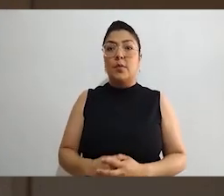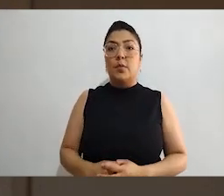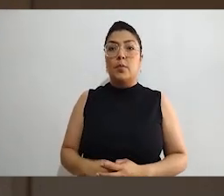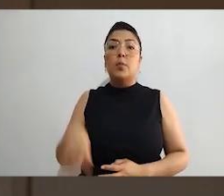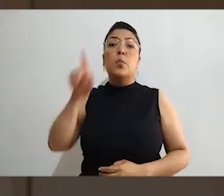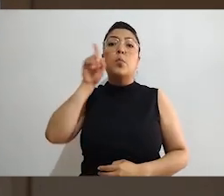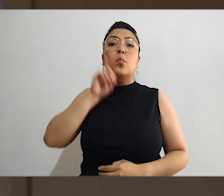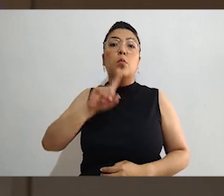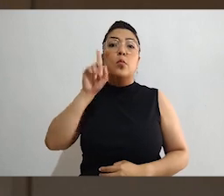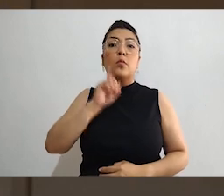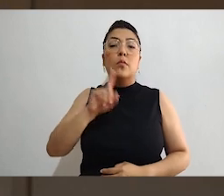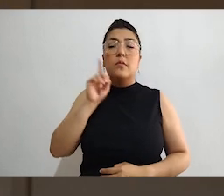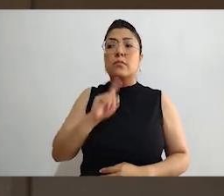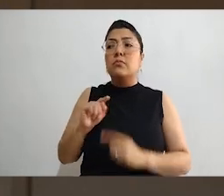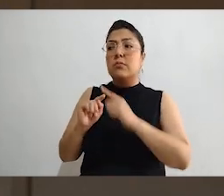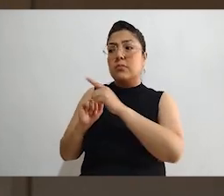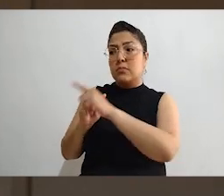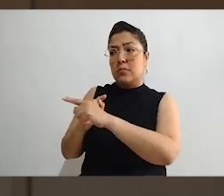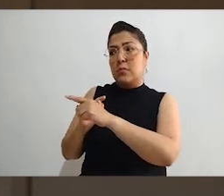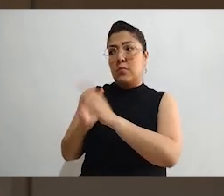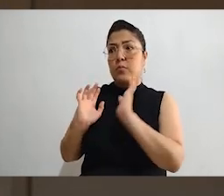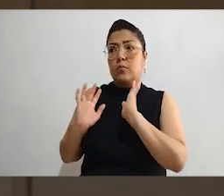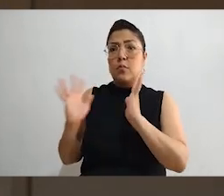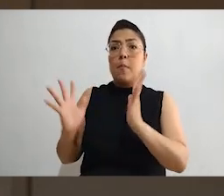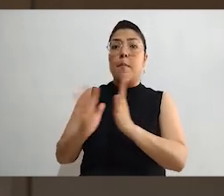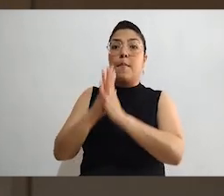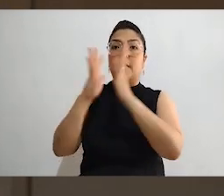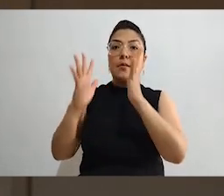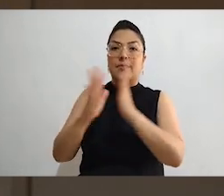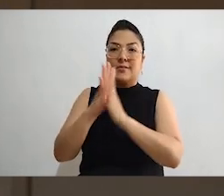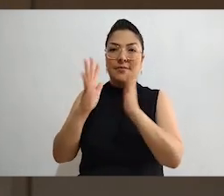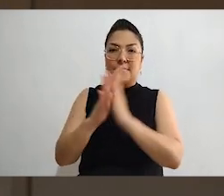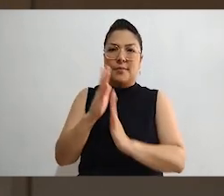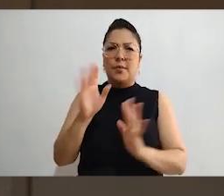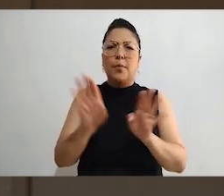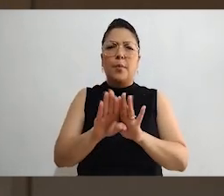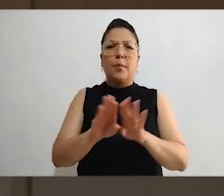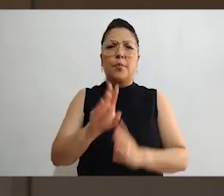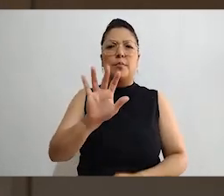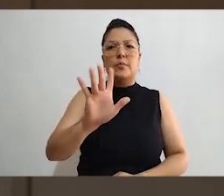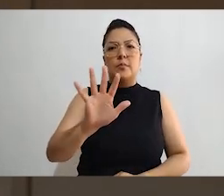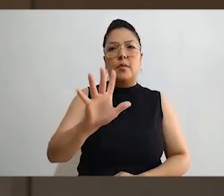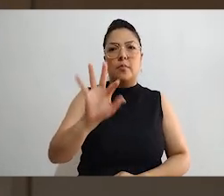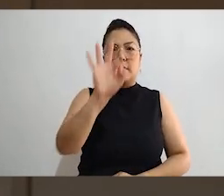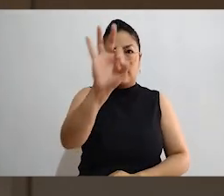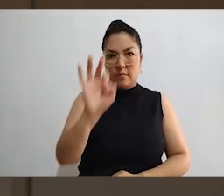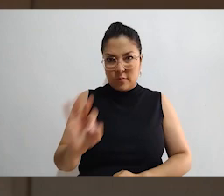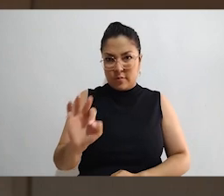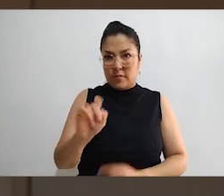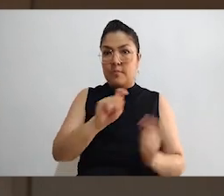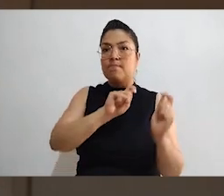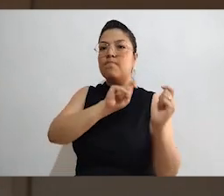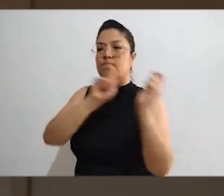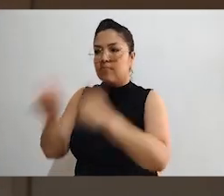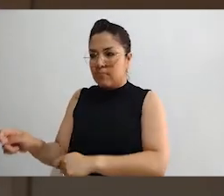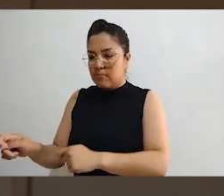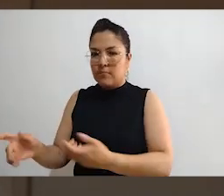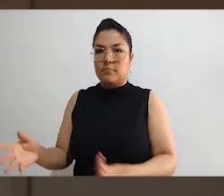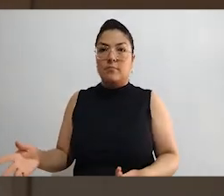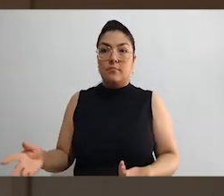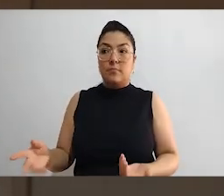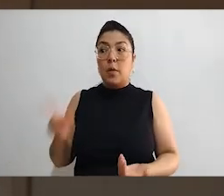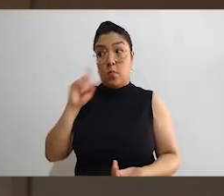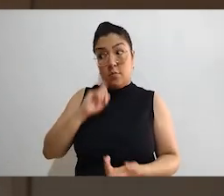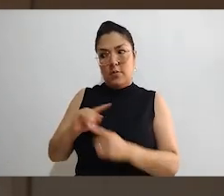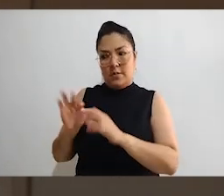debe estar, es decir, participar en mínimo el 50% de los cargos públicos. El papel de la mujer es fundamental. No todas las culturas